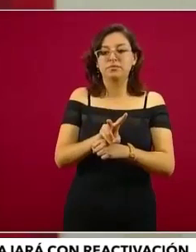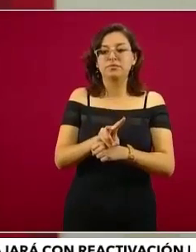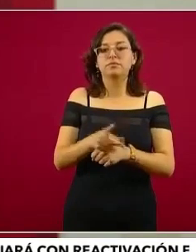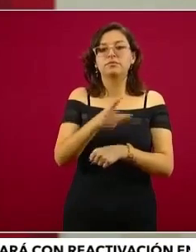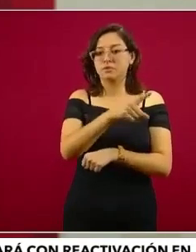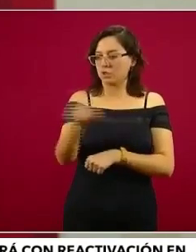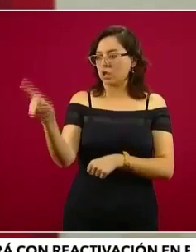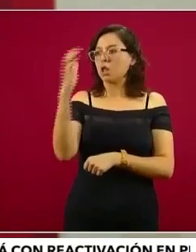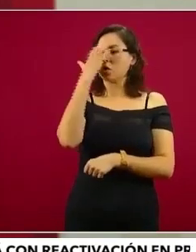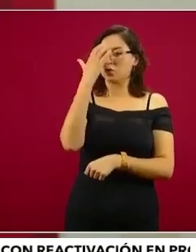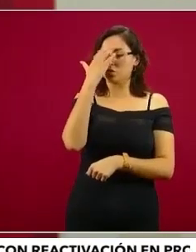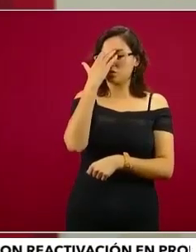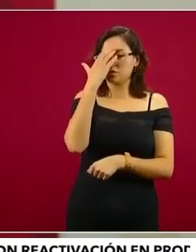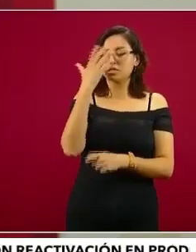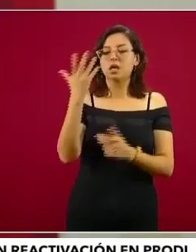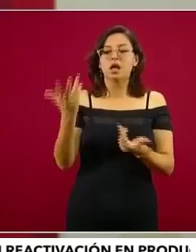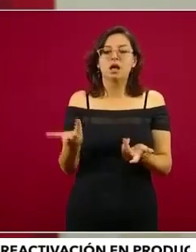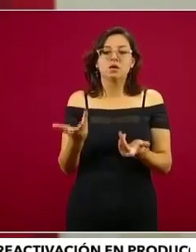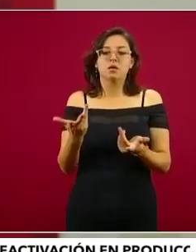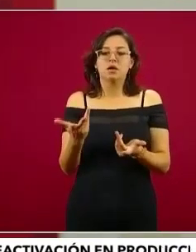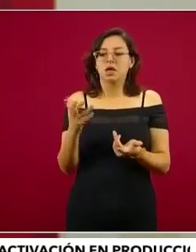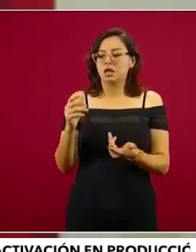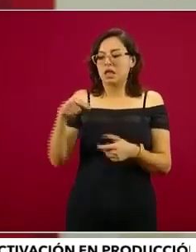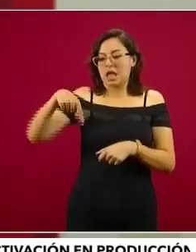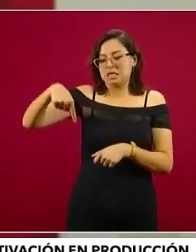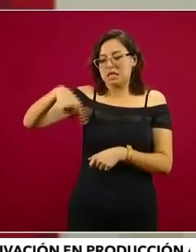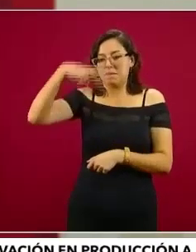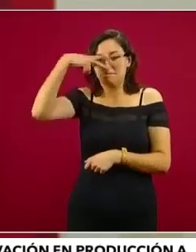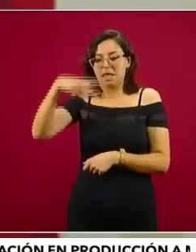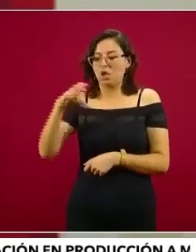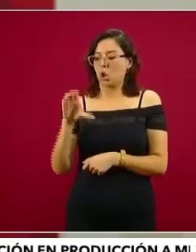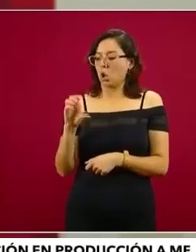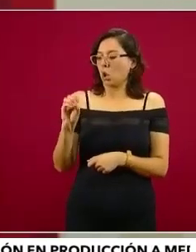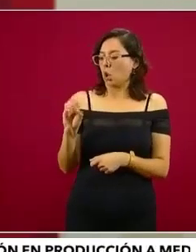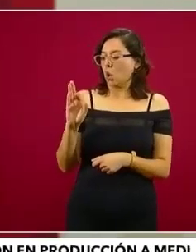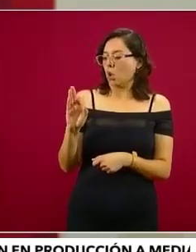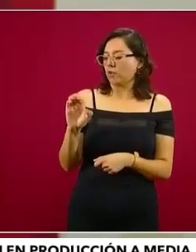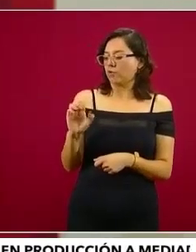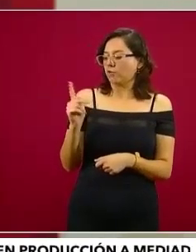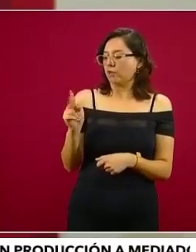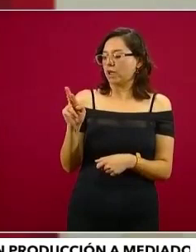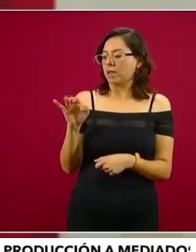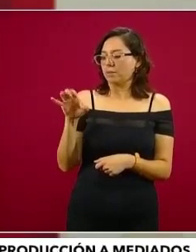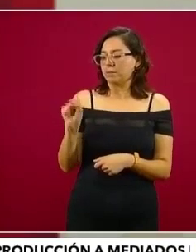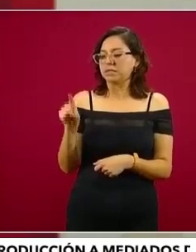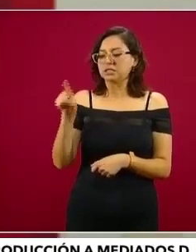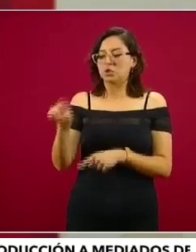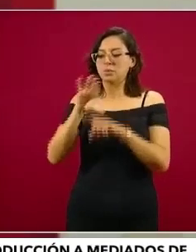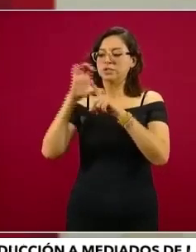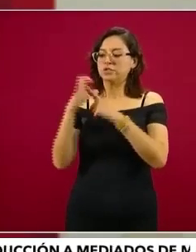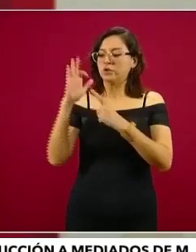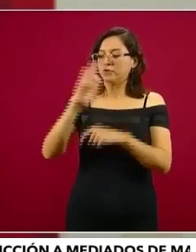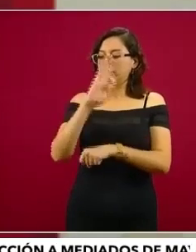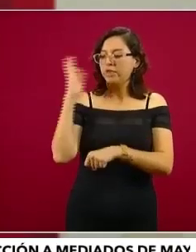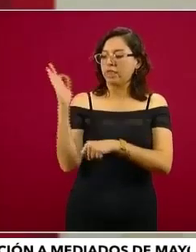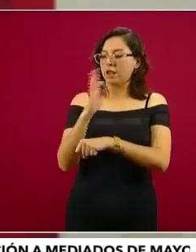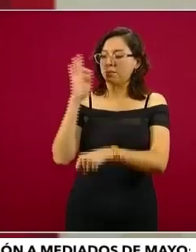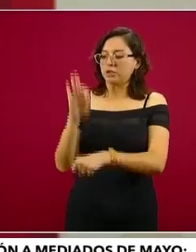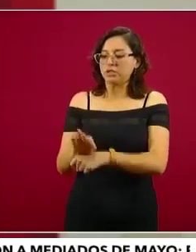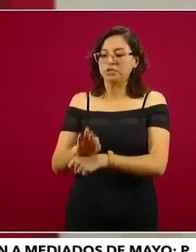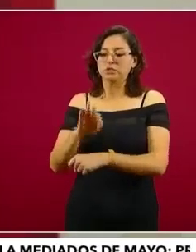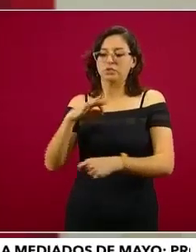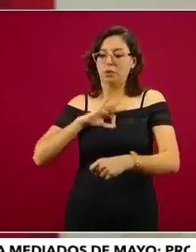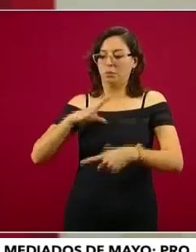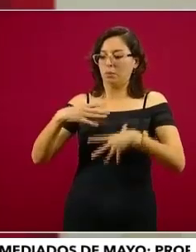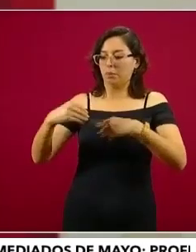la ciudadanía mexicana, es lo equivalente a COFEPRIS en México. COFEPRIS es la Comisión Federal para la Protección contra Riesgos Sanitarios